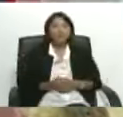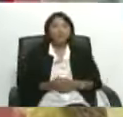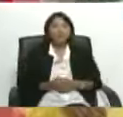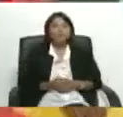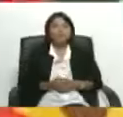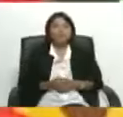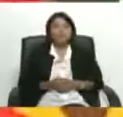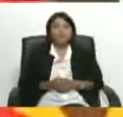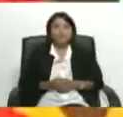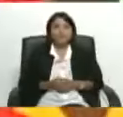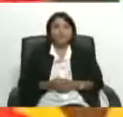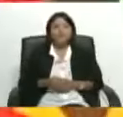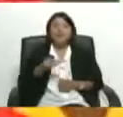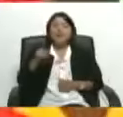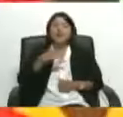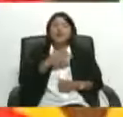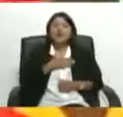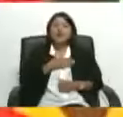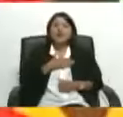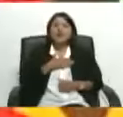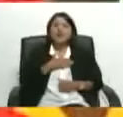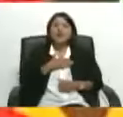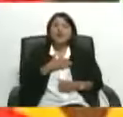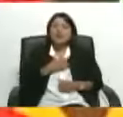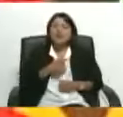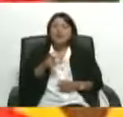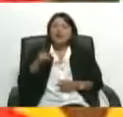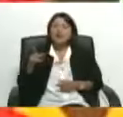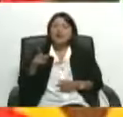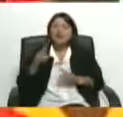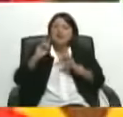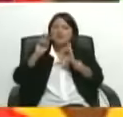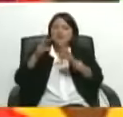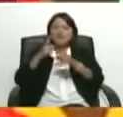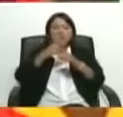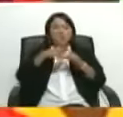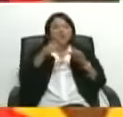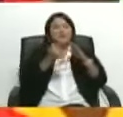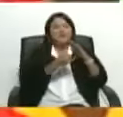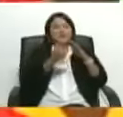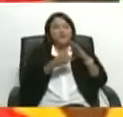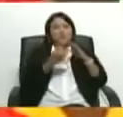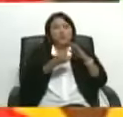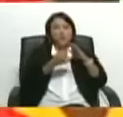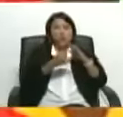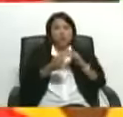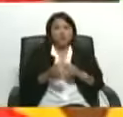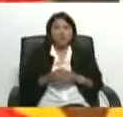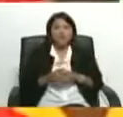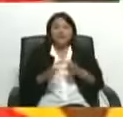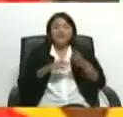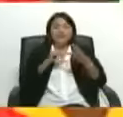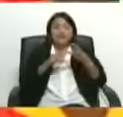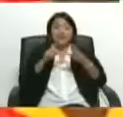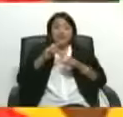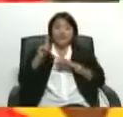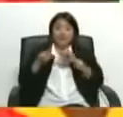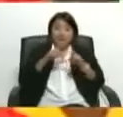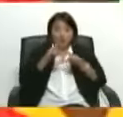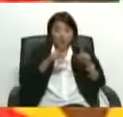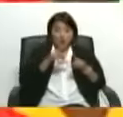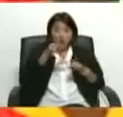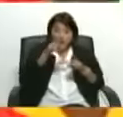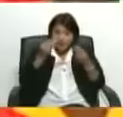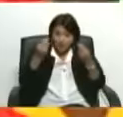resulta que ellos quieren llevar eso a otras instancias de manera arbitraria. Tercero, ¿está